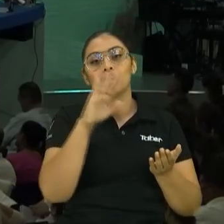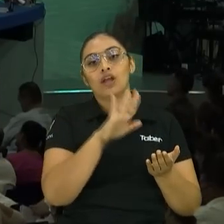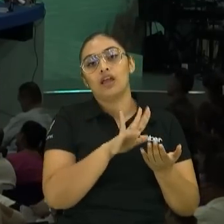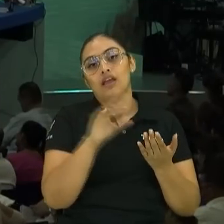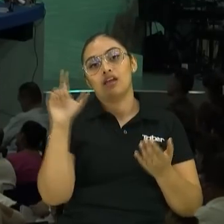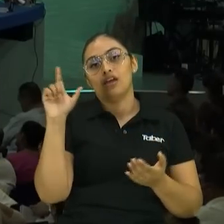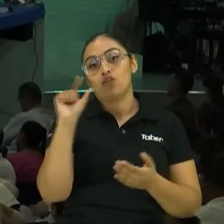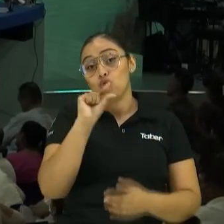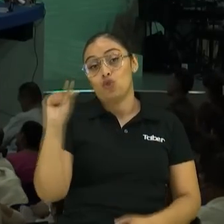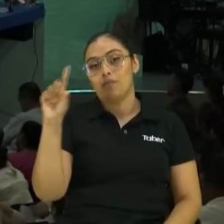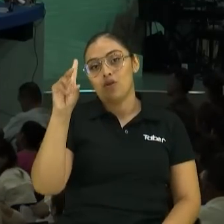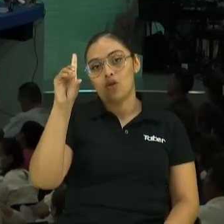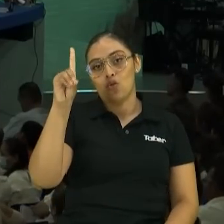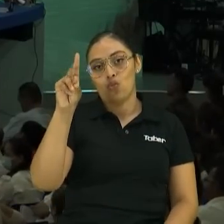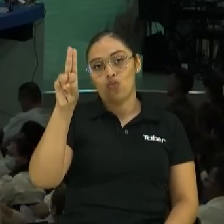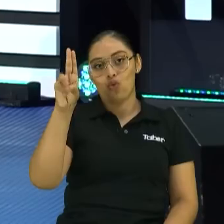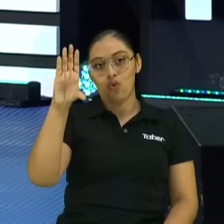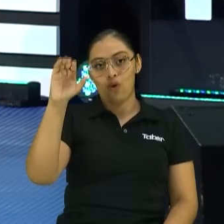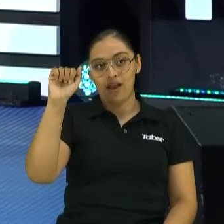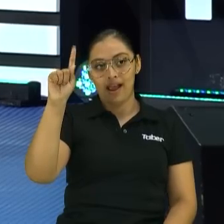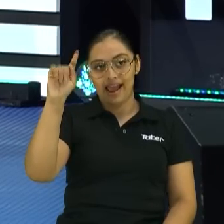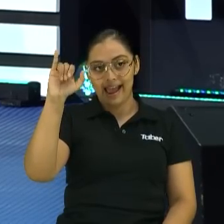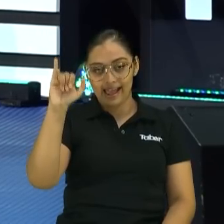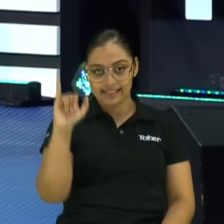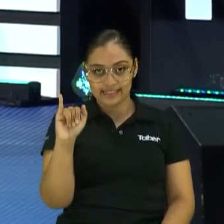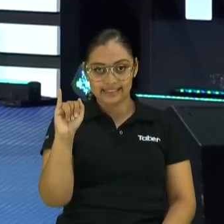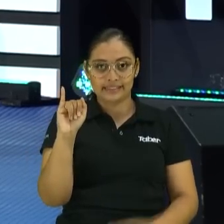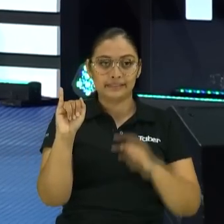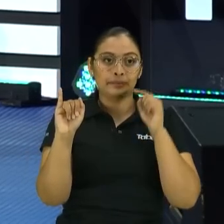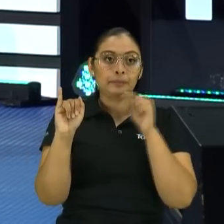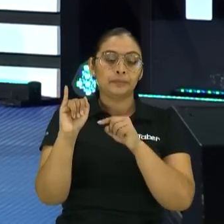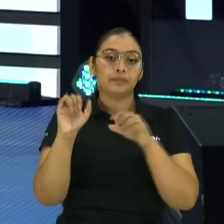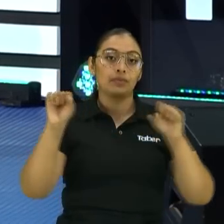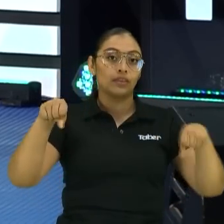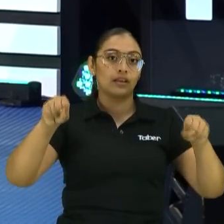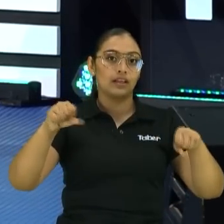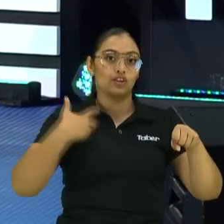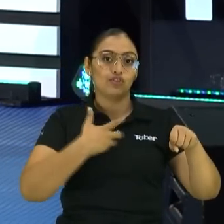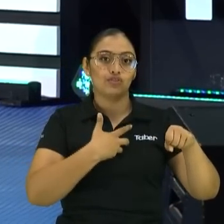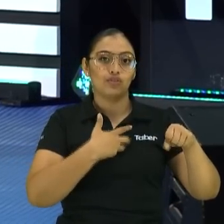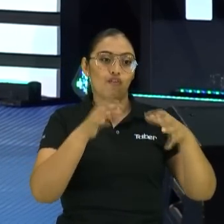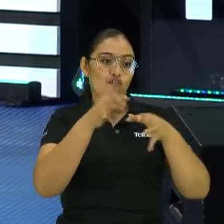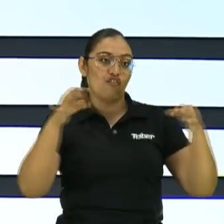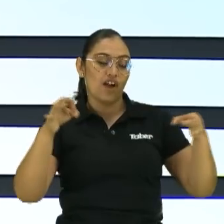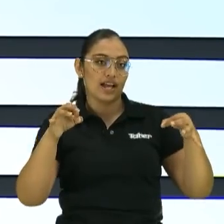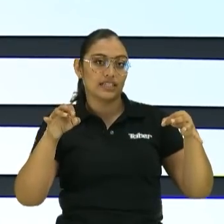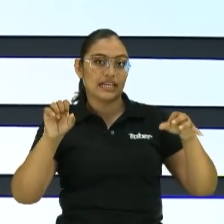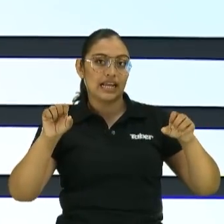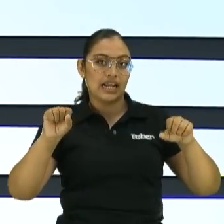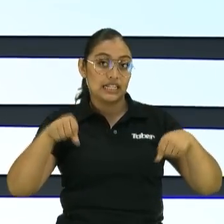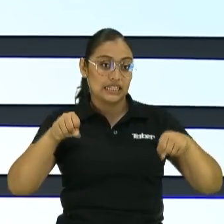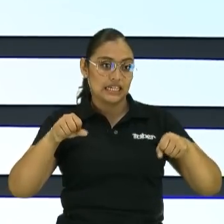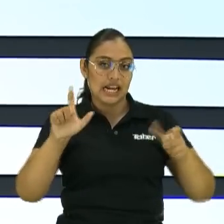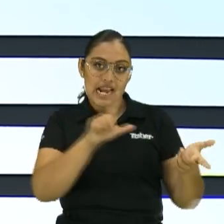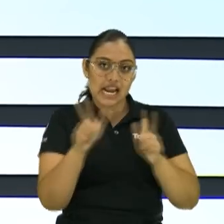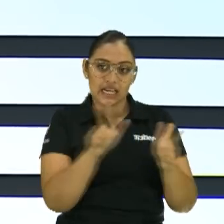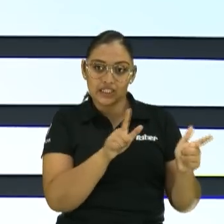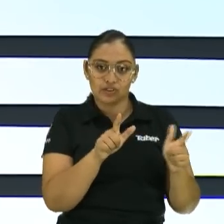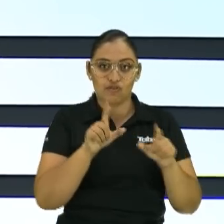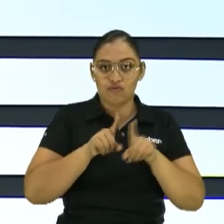dice al contrario de la de KTM que dice ready to Race listos para correr dice KTM Ducati dice